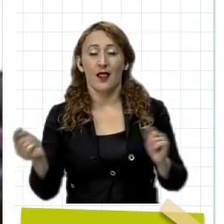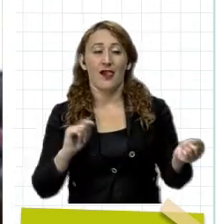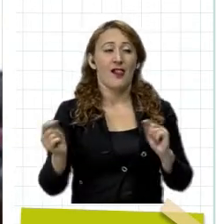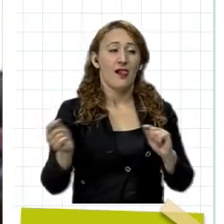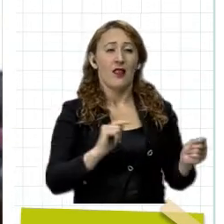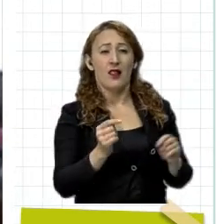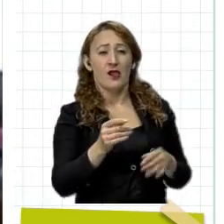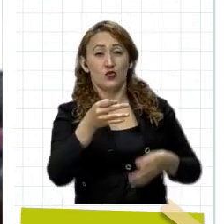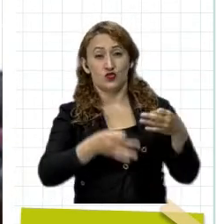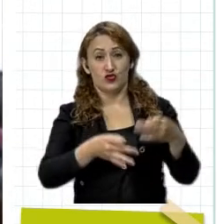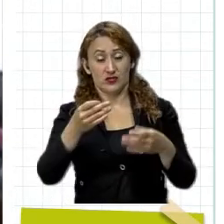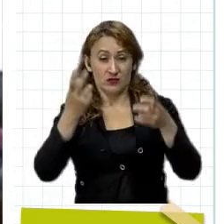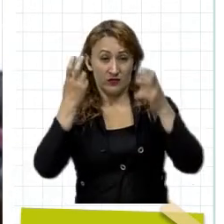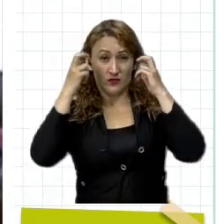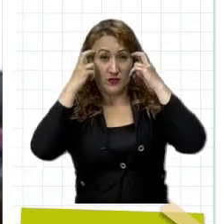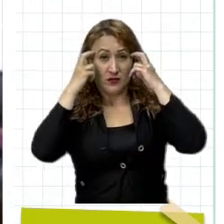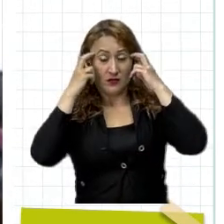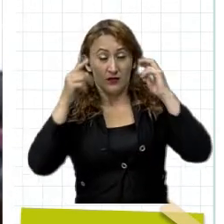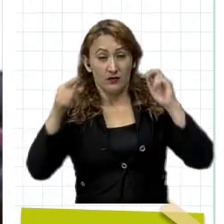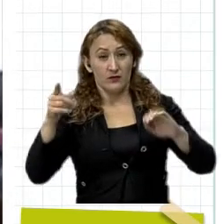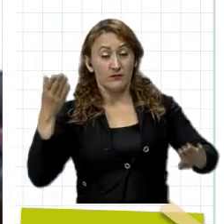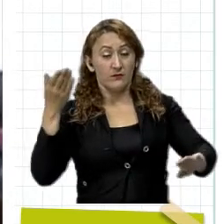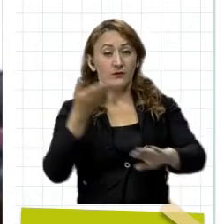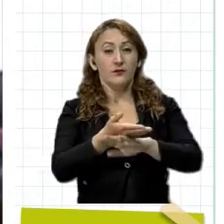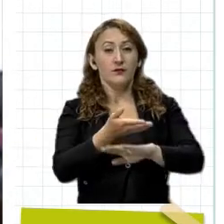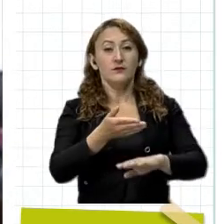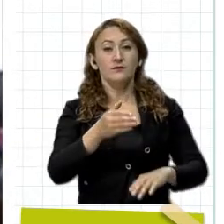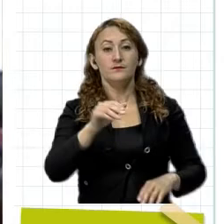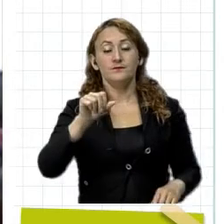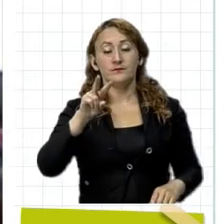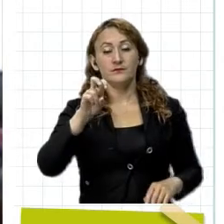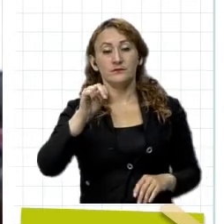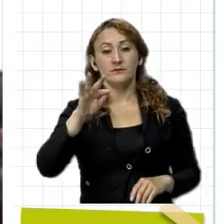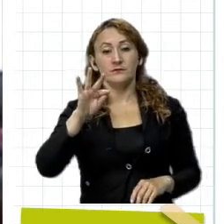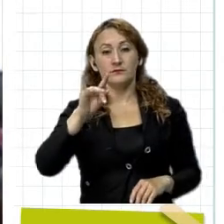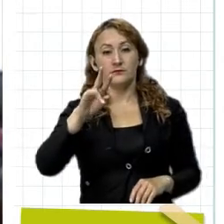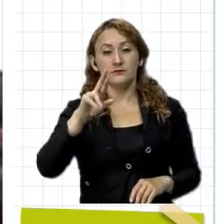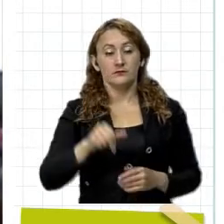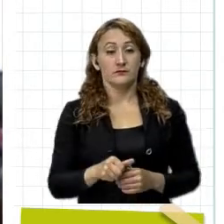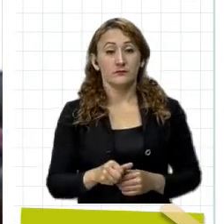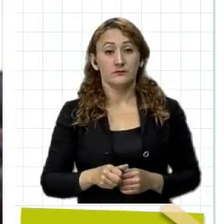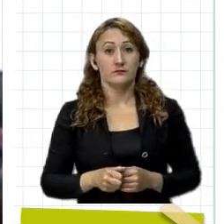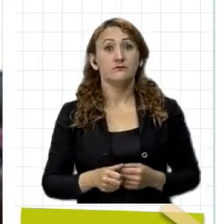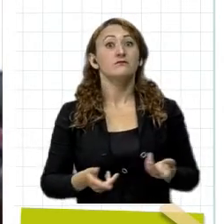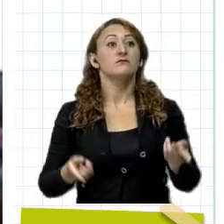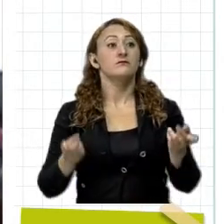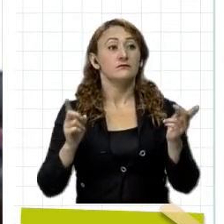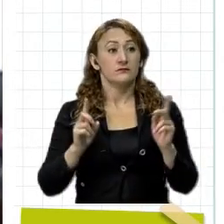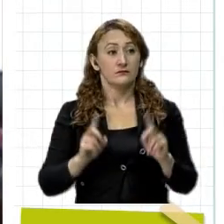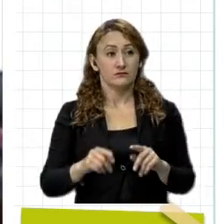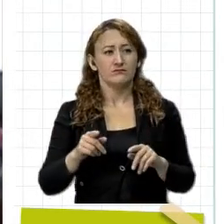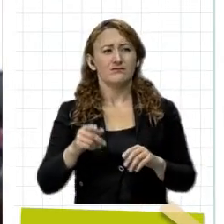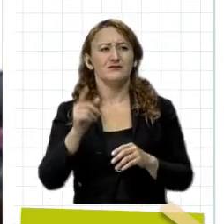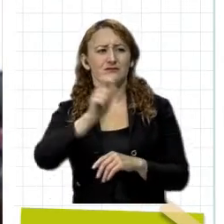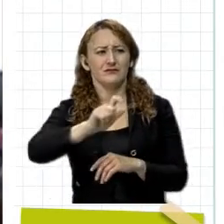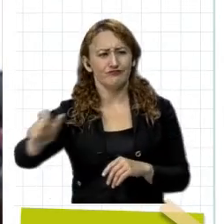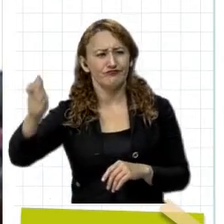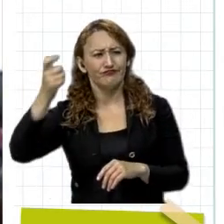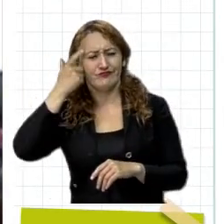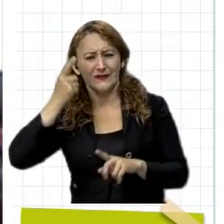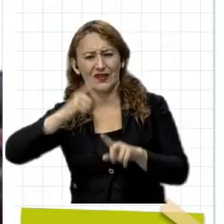justicia cognitiva que planteó Aventura de Sousa Santos y que han desarrollado múltiples pensadoras y